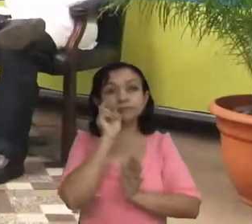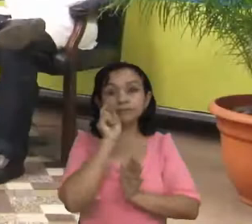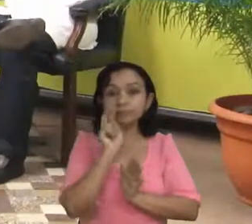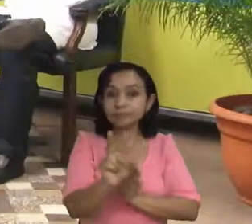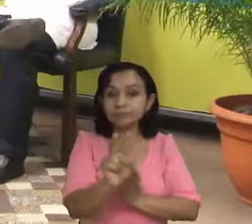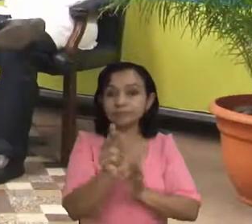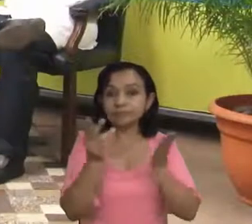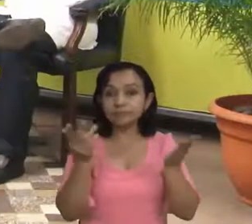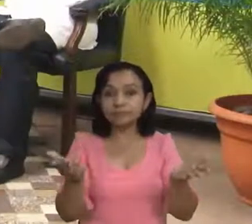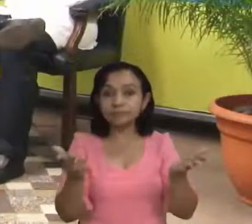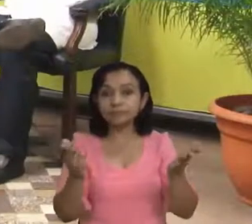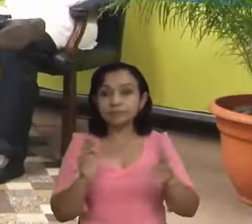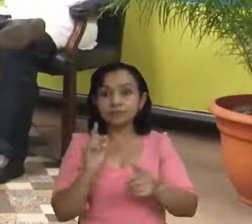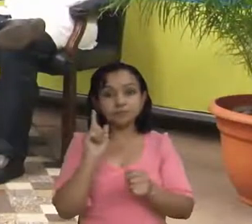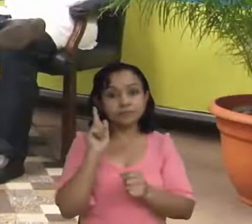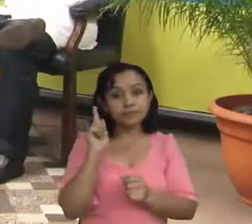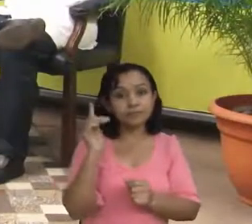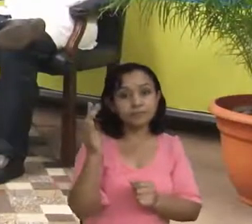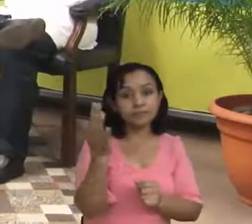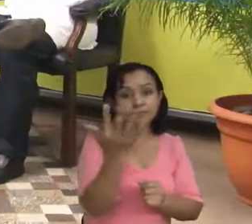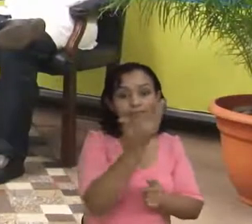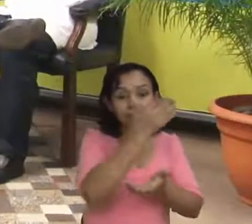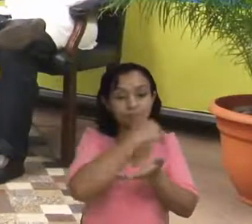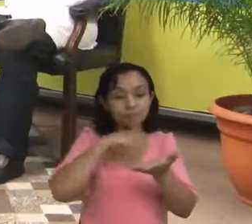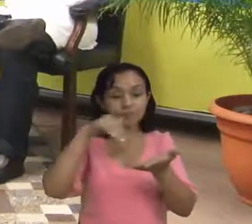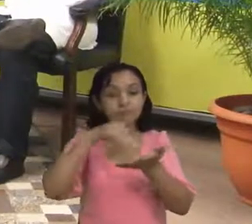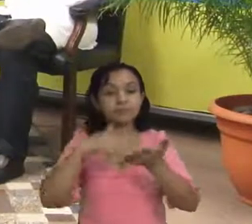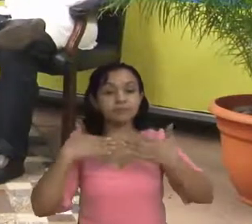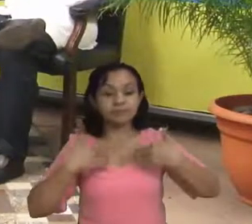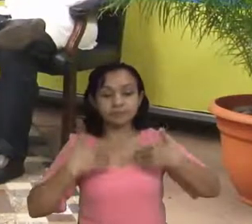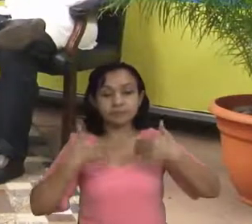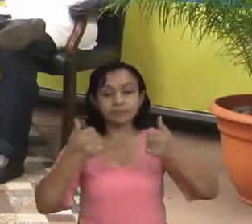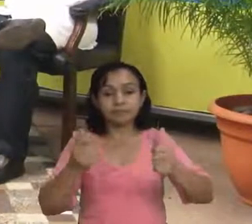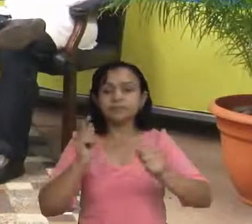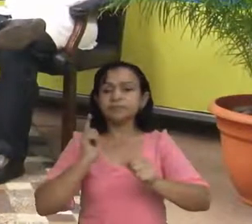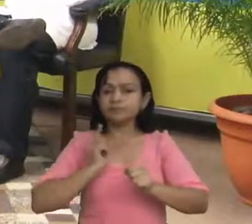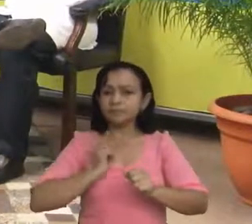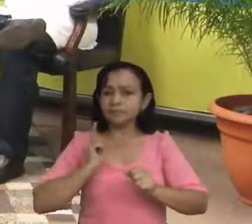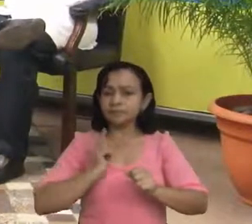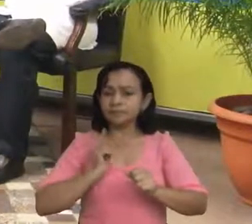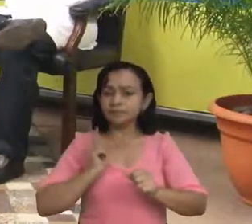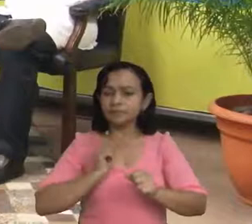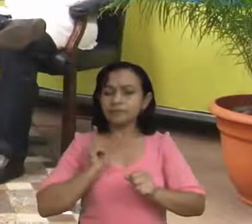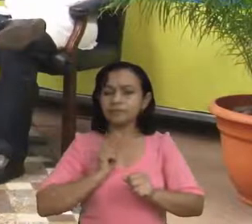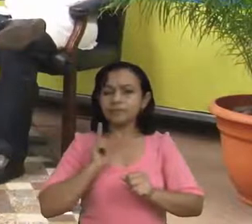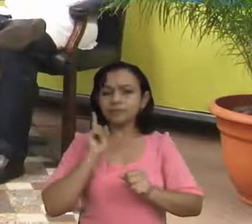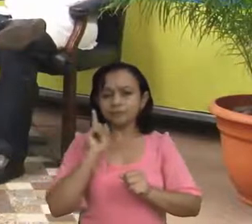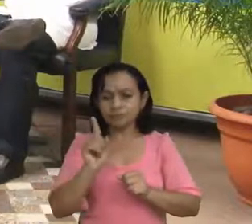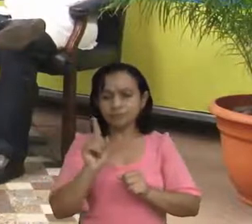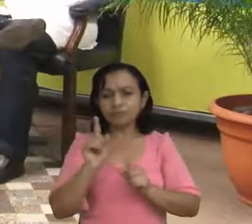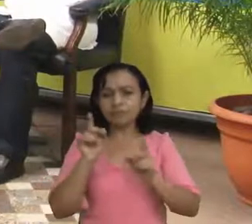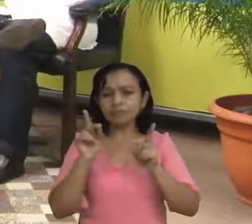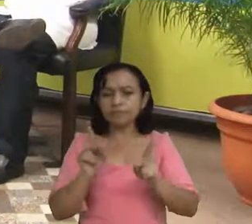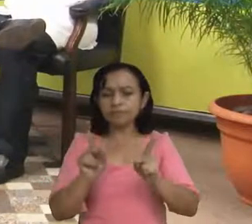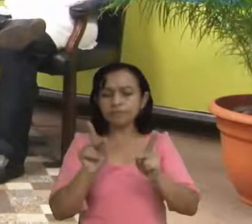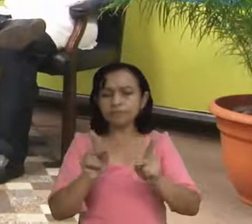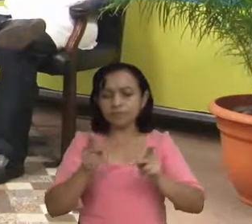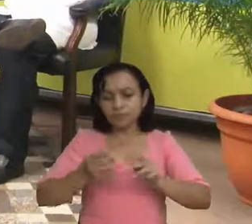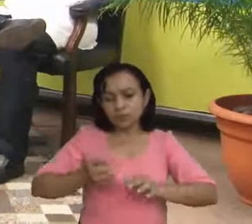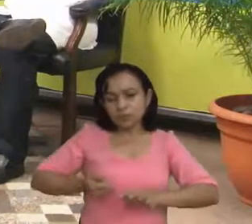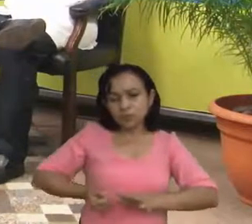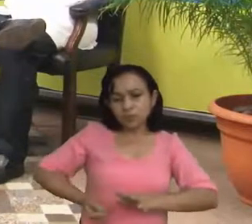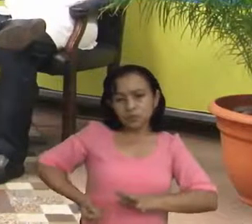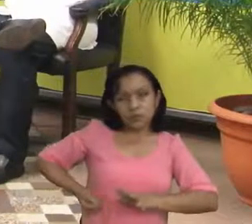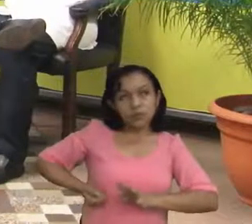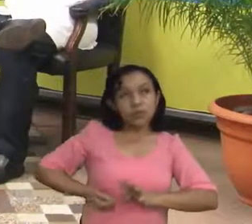pasa? Todas las unidades del país, la mayoría, fueron provistas actualmente, ¿verdad?, con unidades de ultrasonidos,